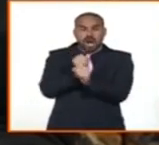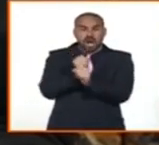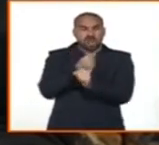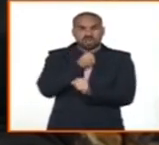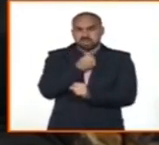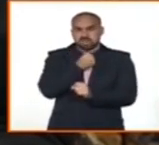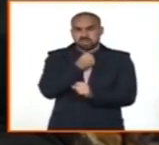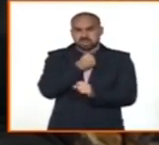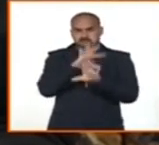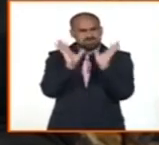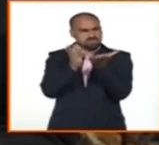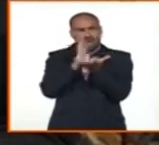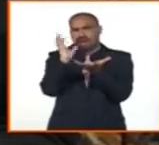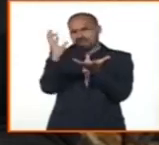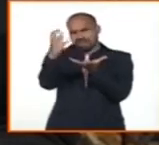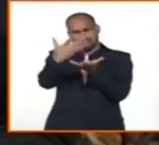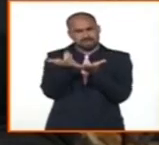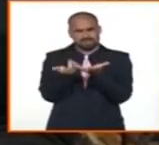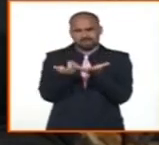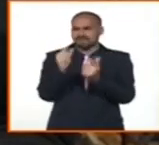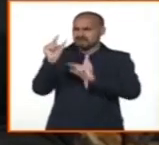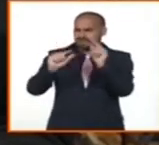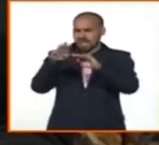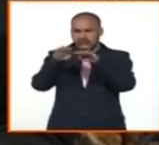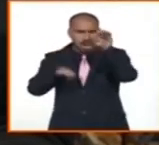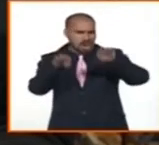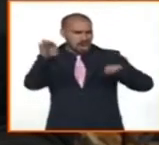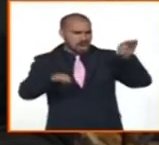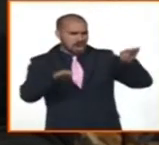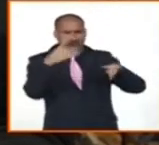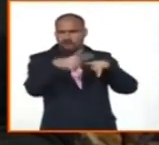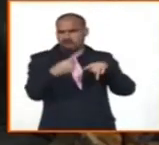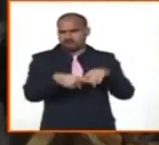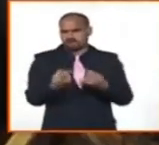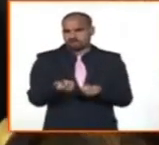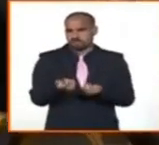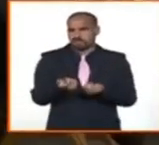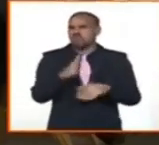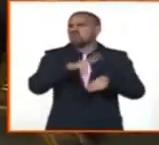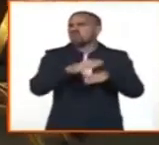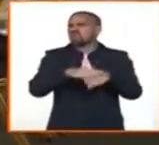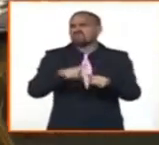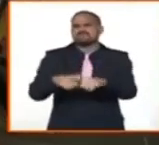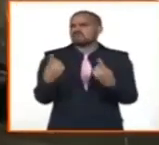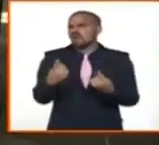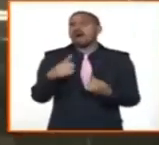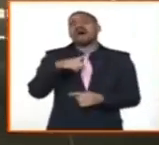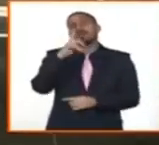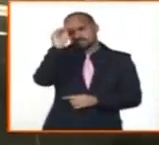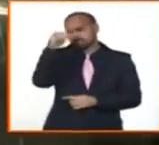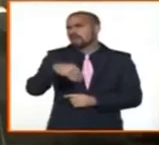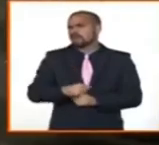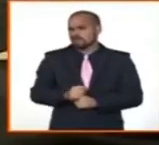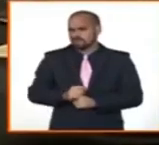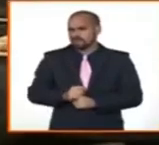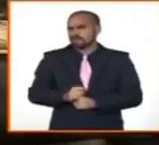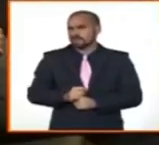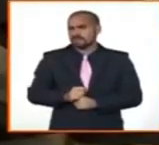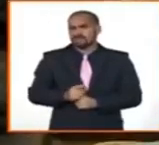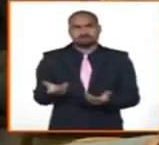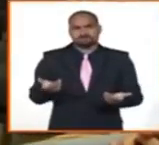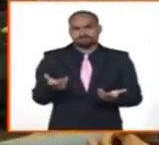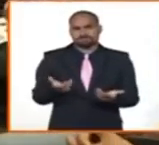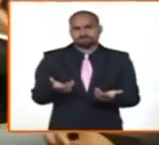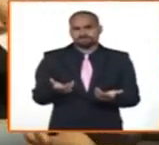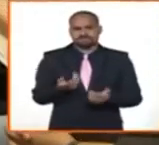que hay desigualdades, y sabemos además las causas que originan esas desigualdades, y eso constantemente. No hay un discurso